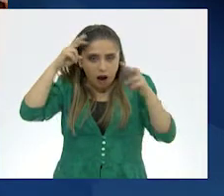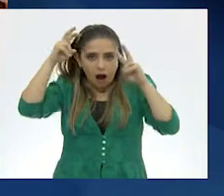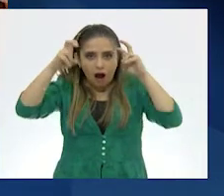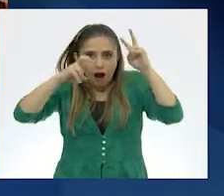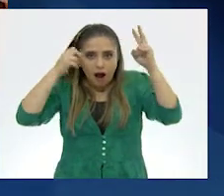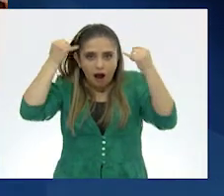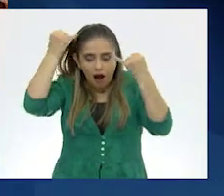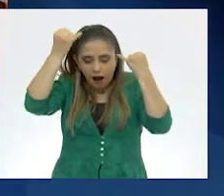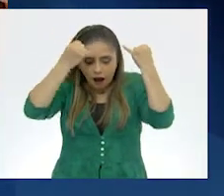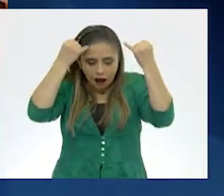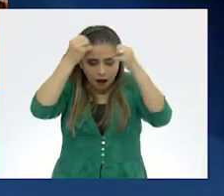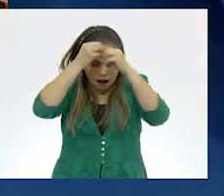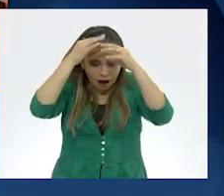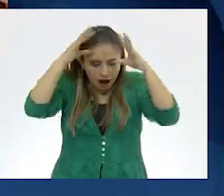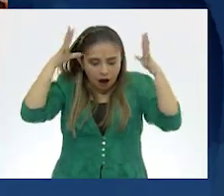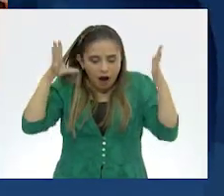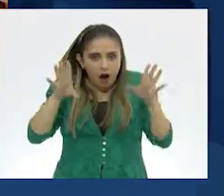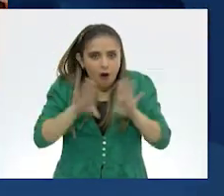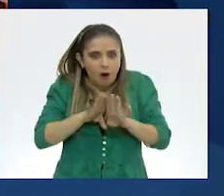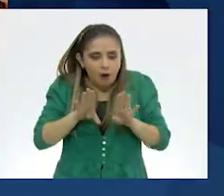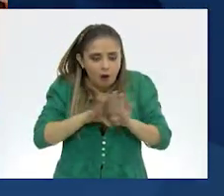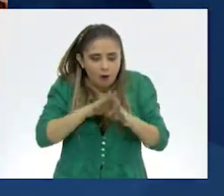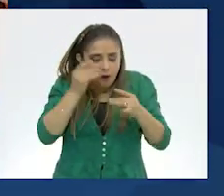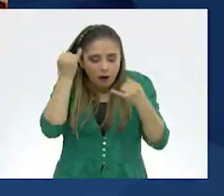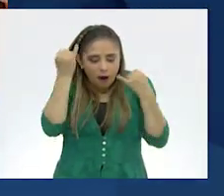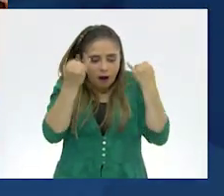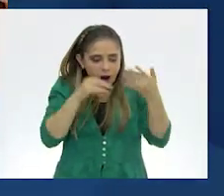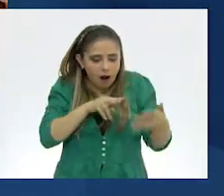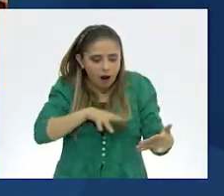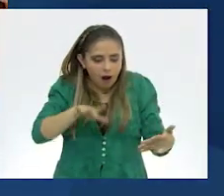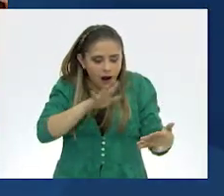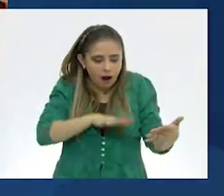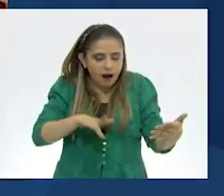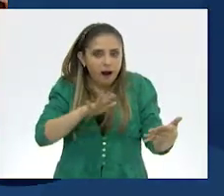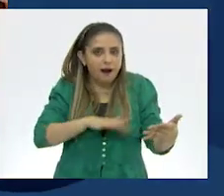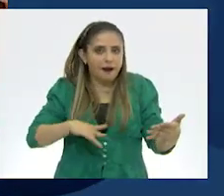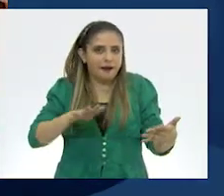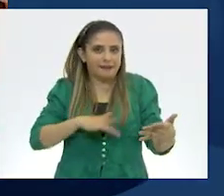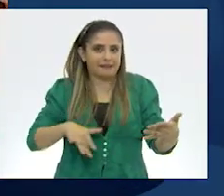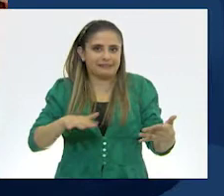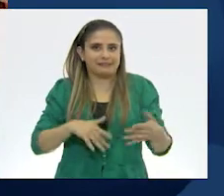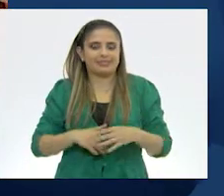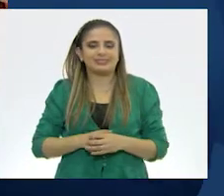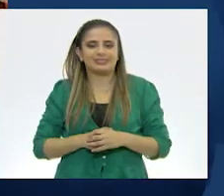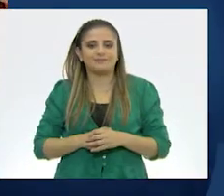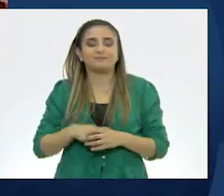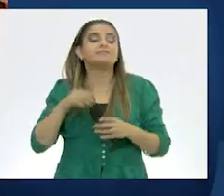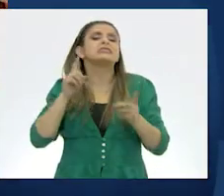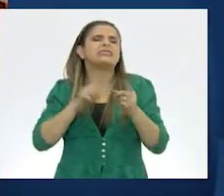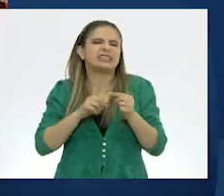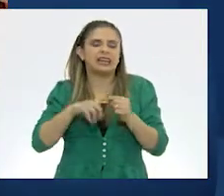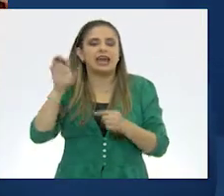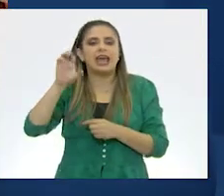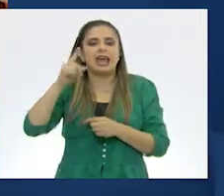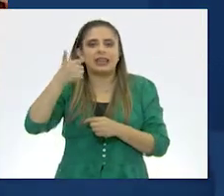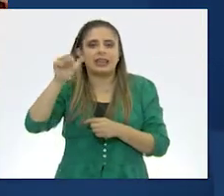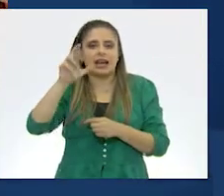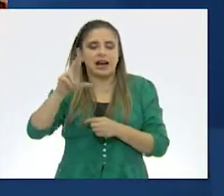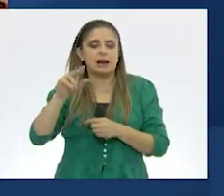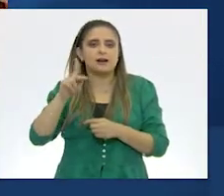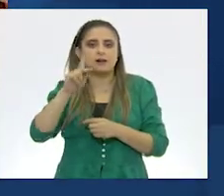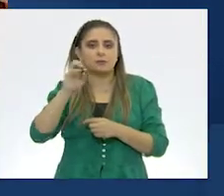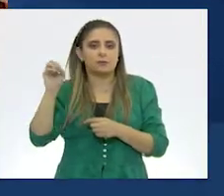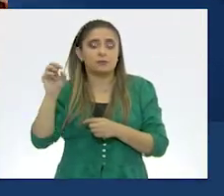muy mágica, muy misteriosa, son los de Edgar Allan Poe, las narraciones